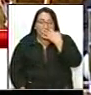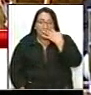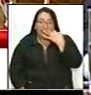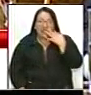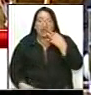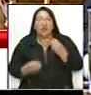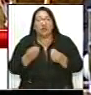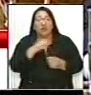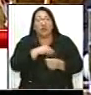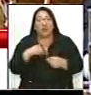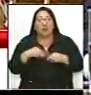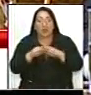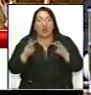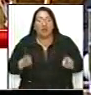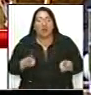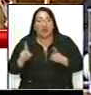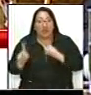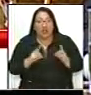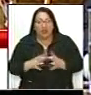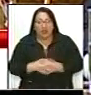como miembro de la mesa directiva,